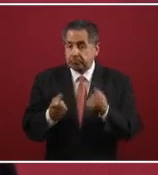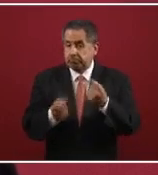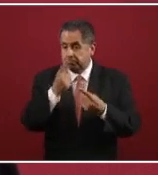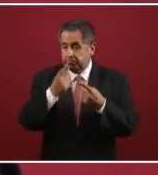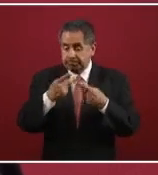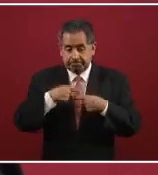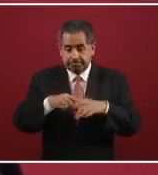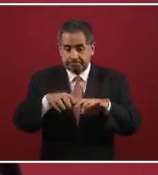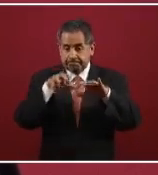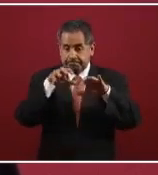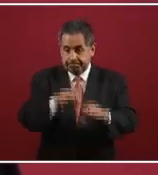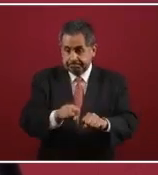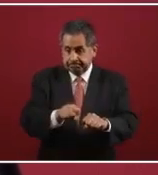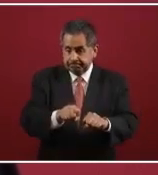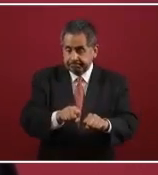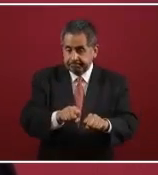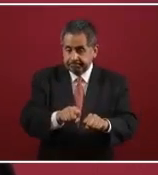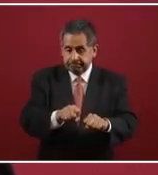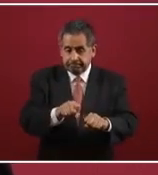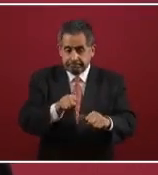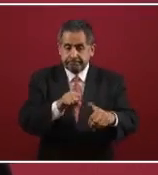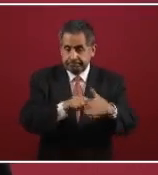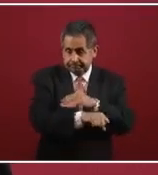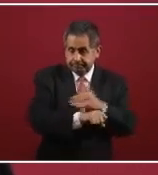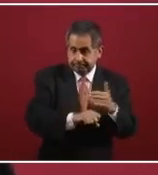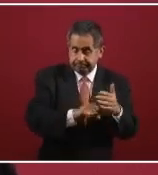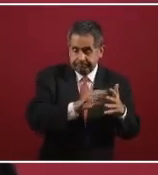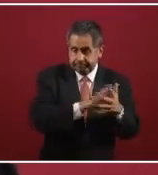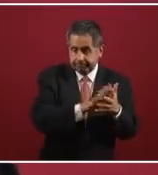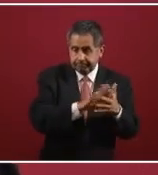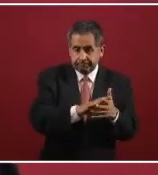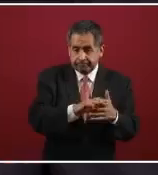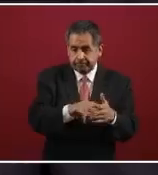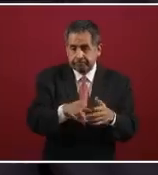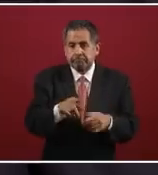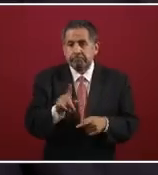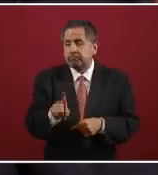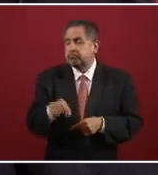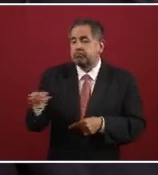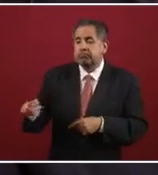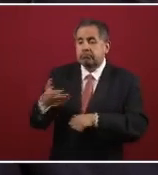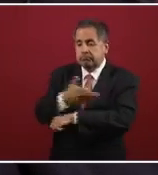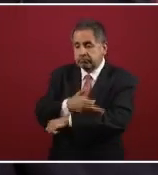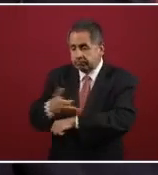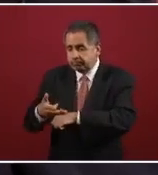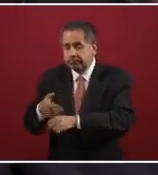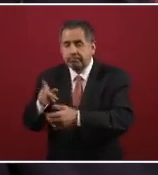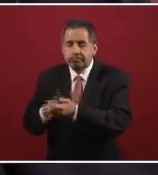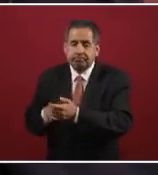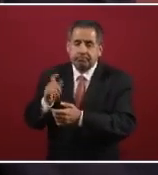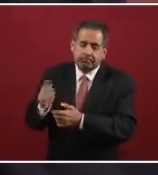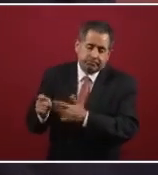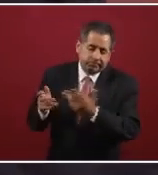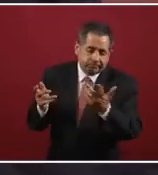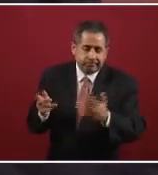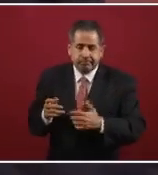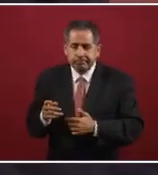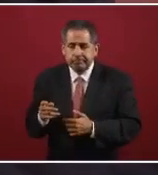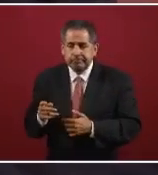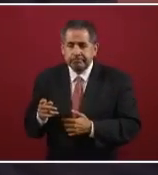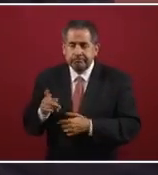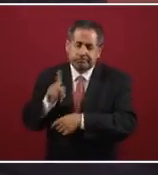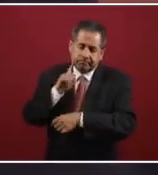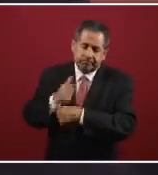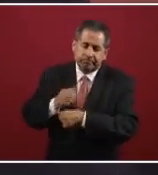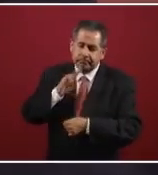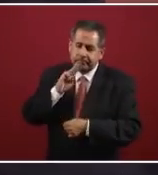quienes se dedican al robo de combustible y familiares y sobre todo las